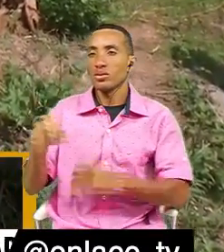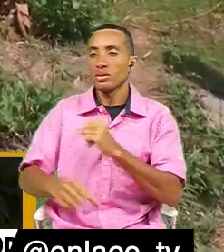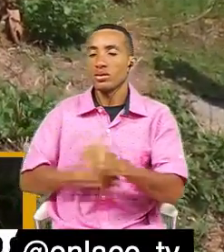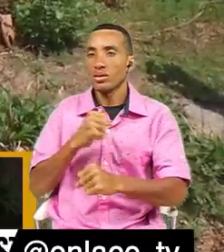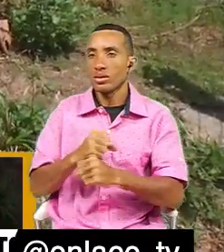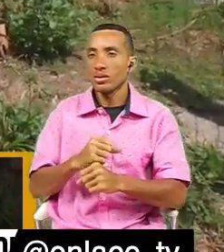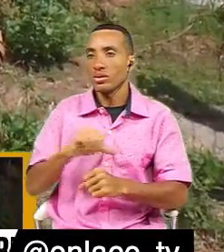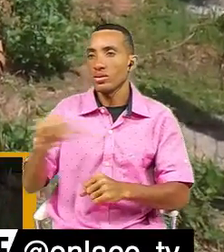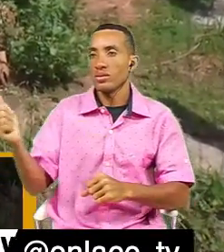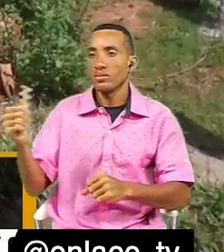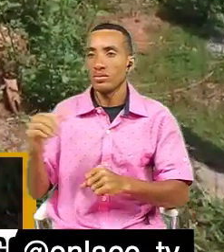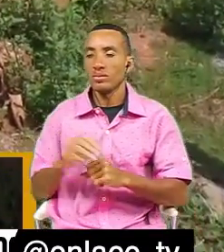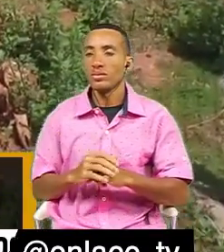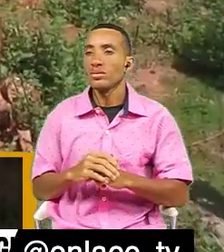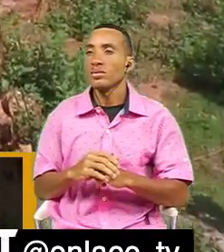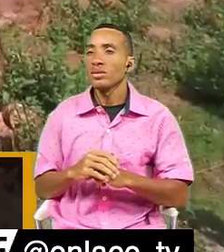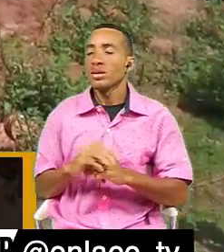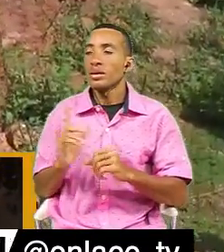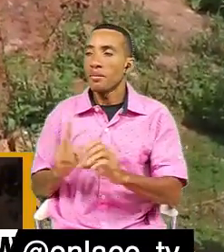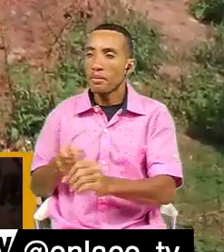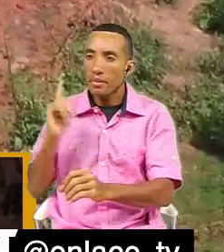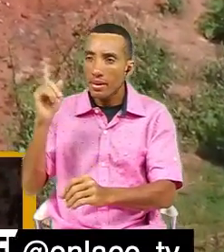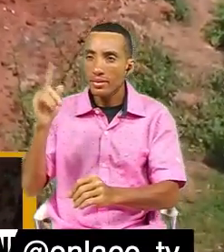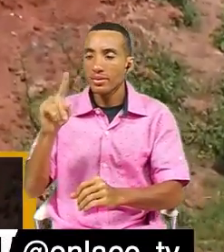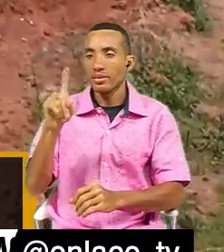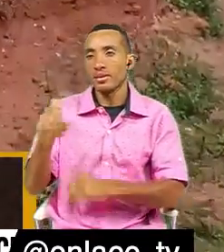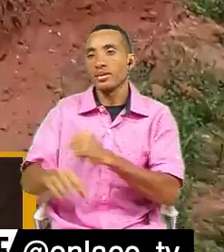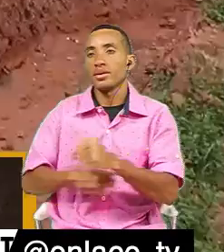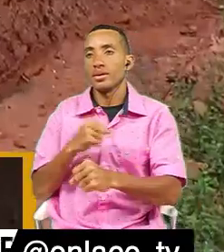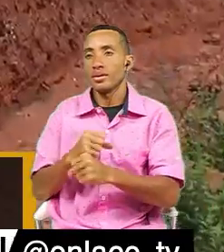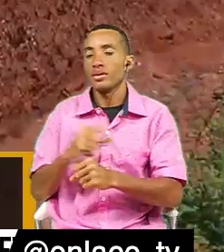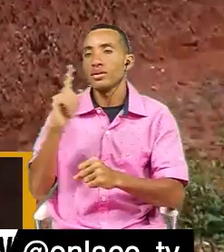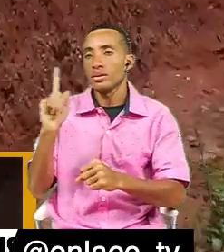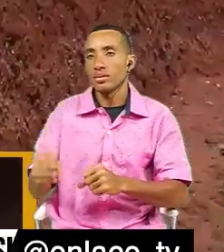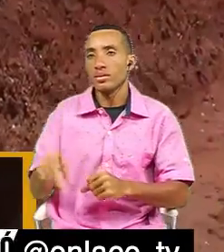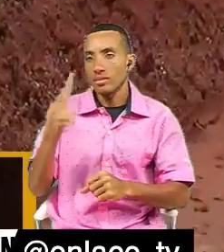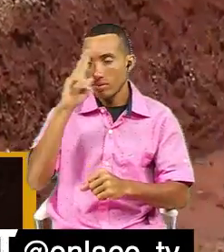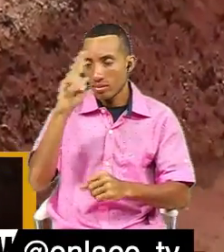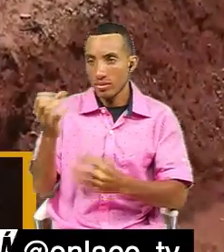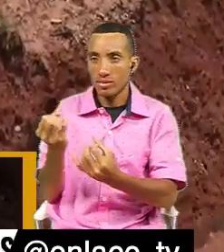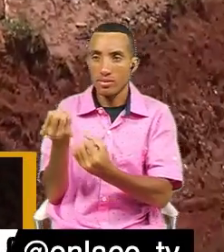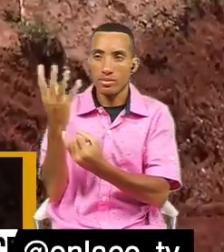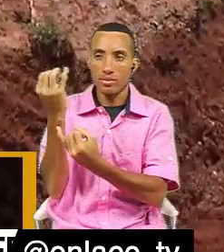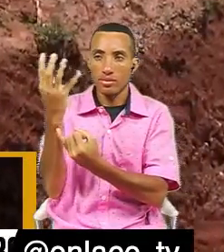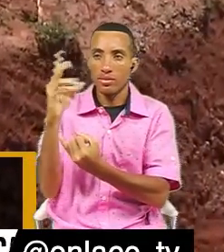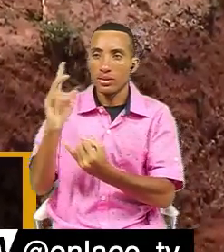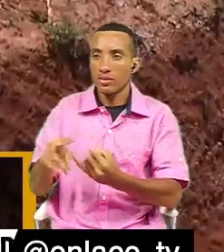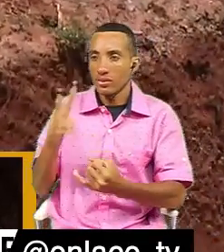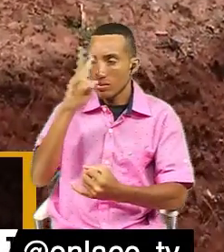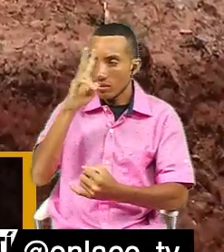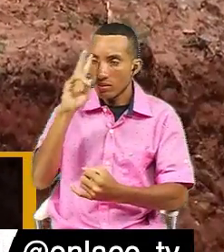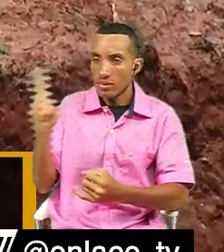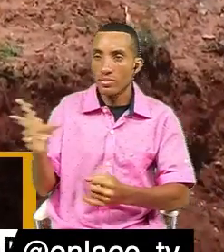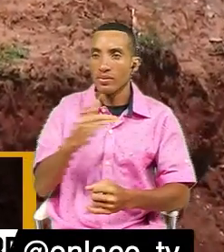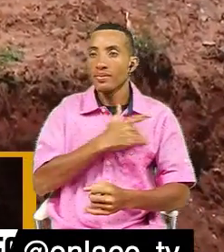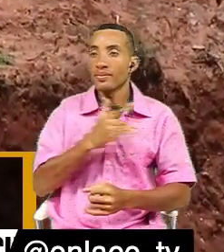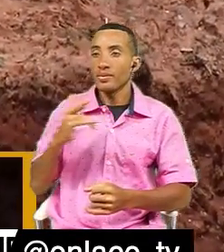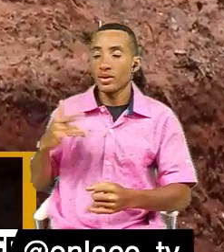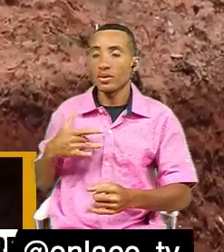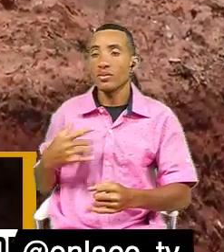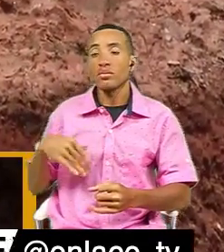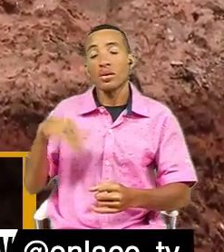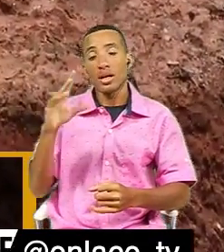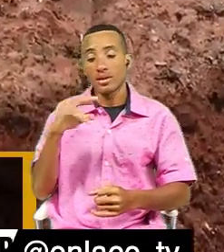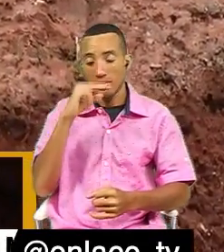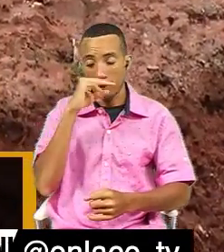atrás prácticamente de las casas. Sabemos que es un predio de Ferticol y que hay que respetar, pero yo creo que también hay que respetar la salud de las personas, más los